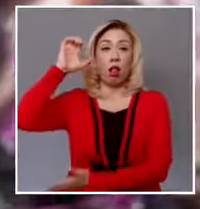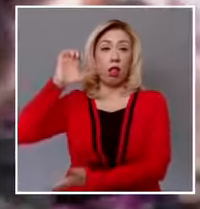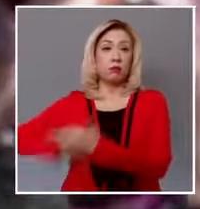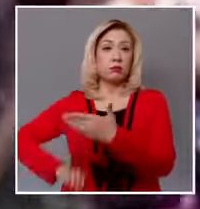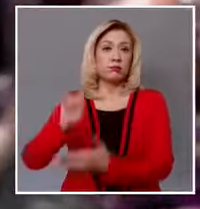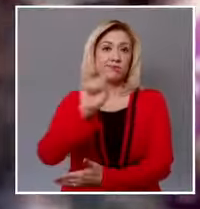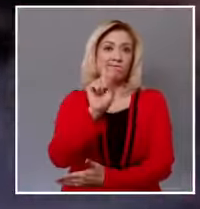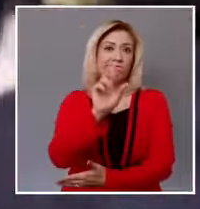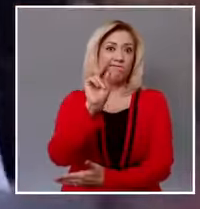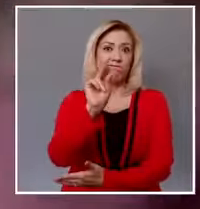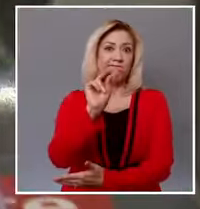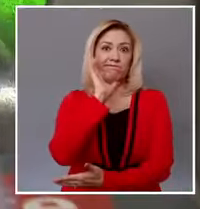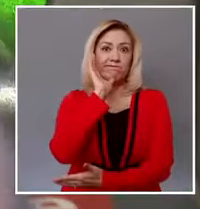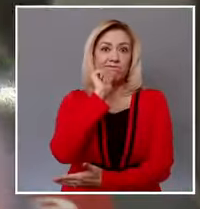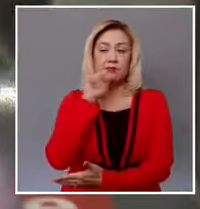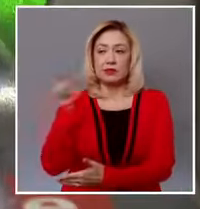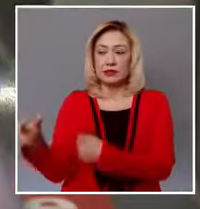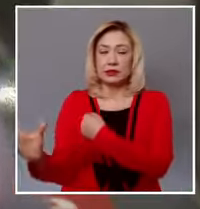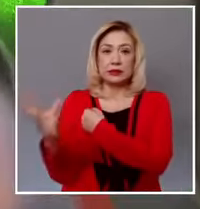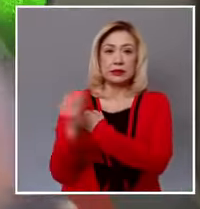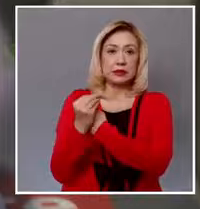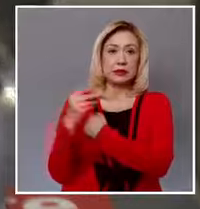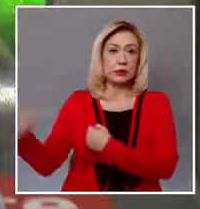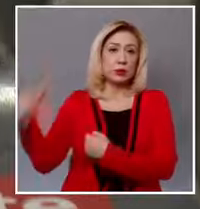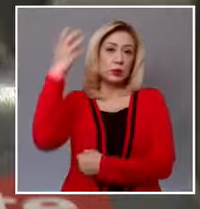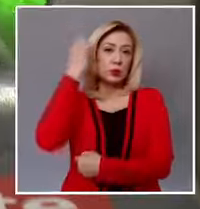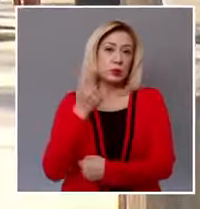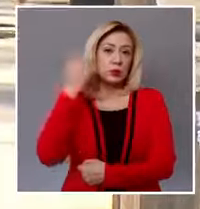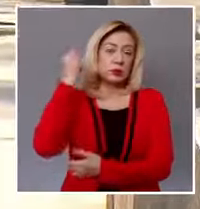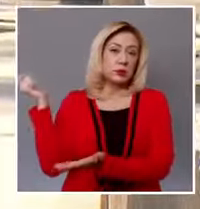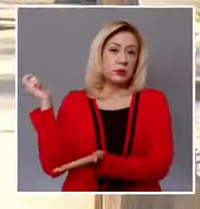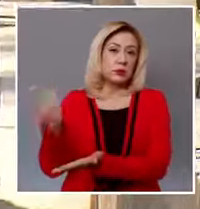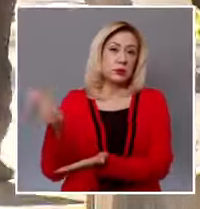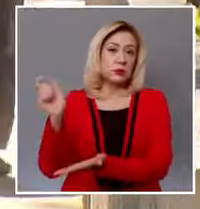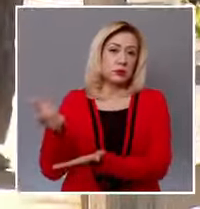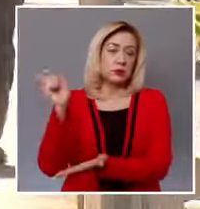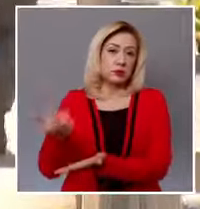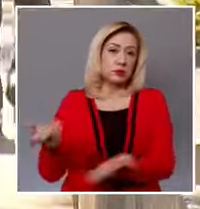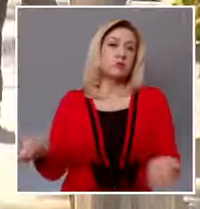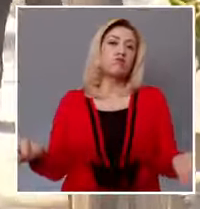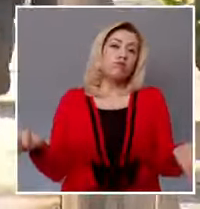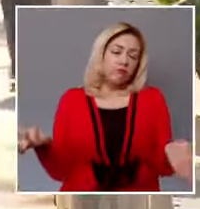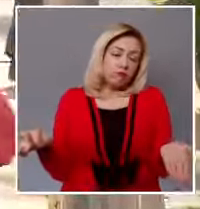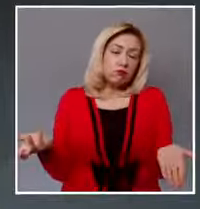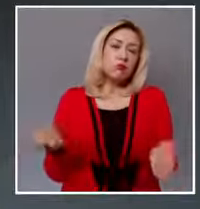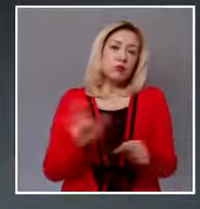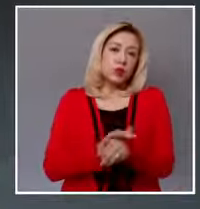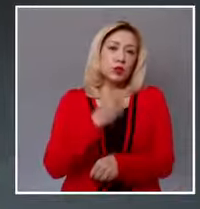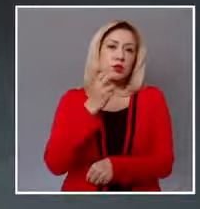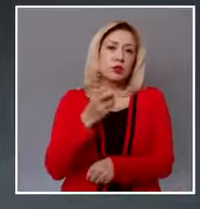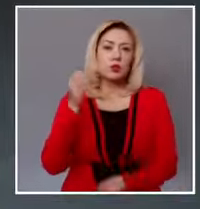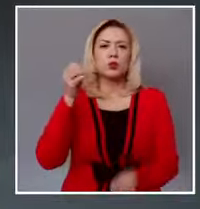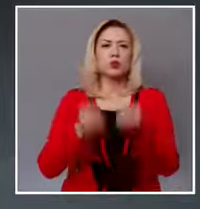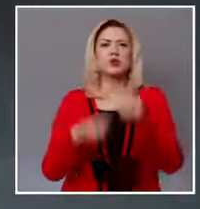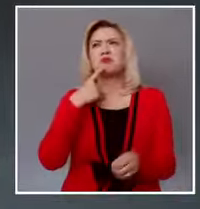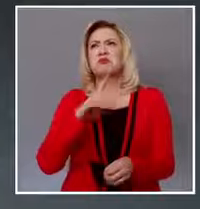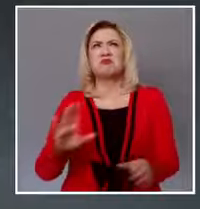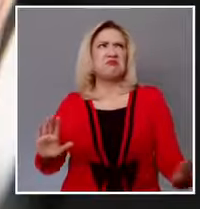puede considerarse como un acto de autoridad para efectos de la procedencia del juicio de amparo, ya que no cumple con el requisito